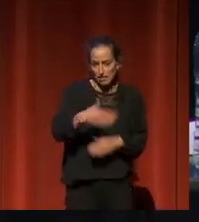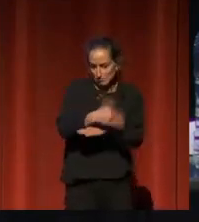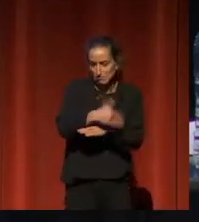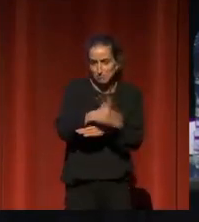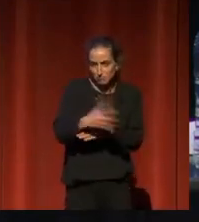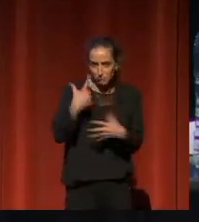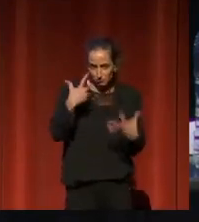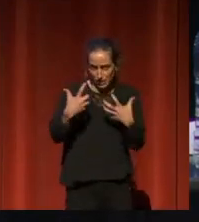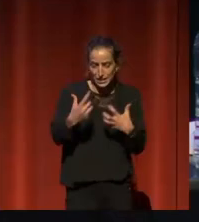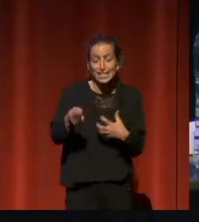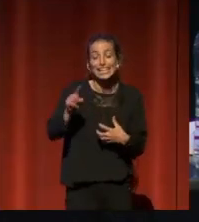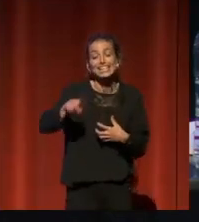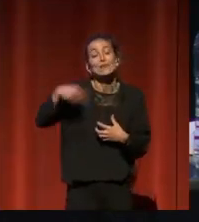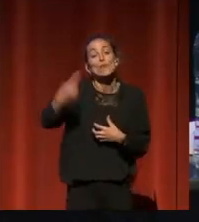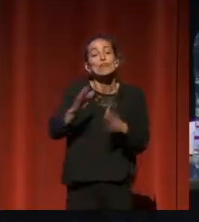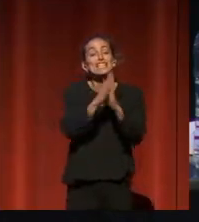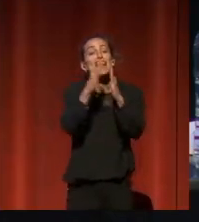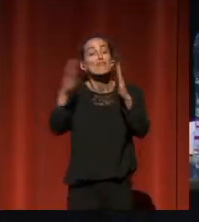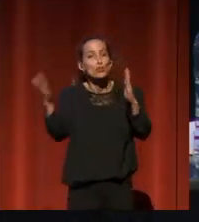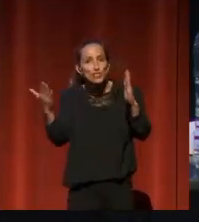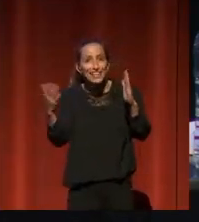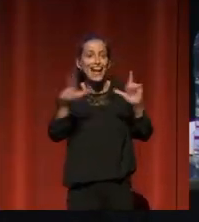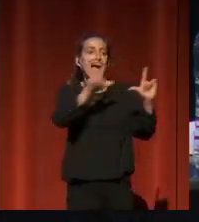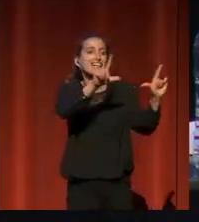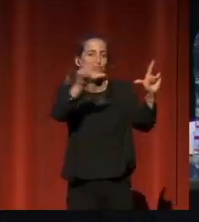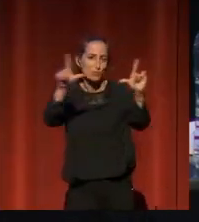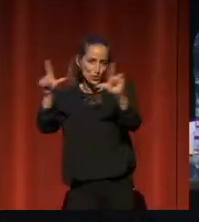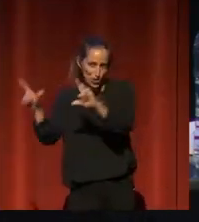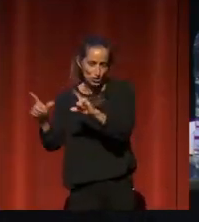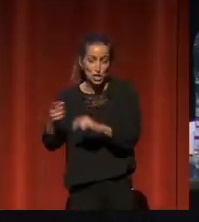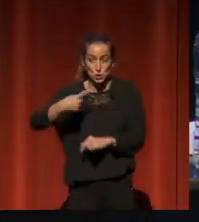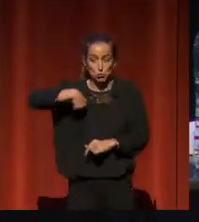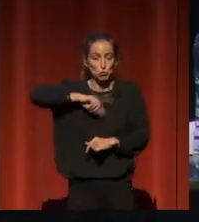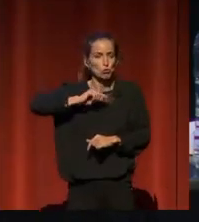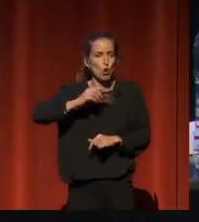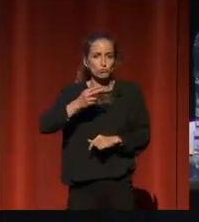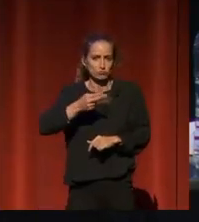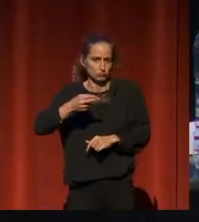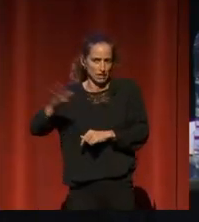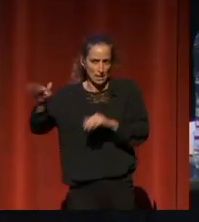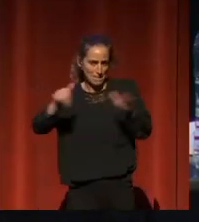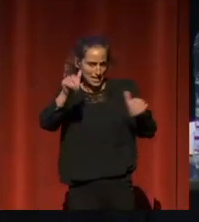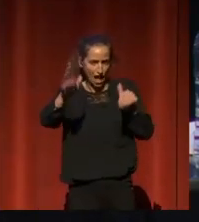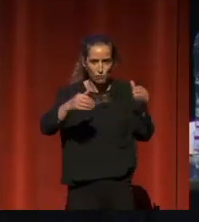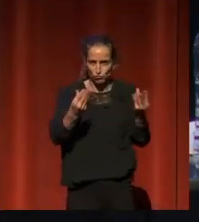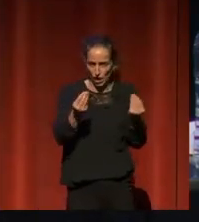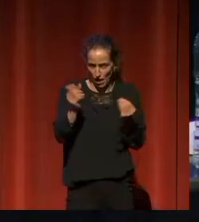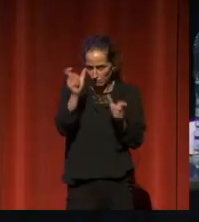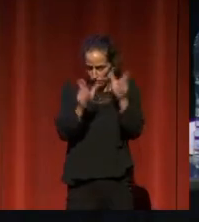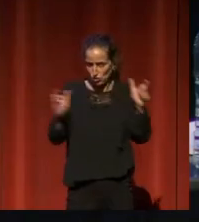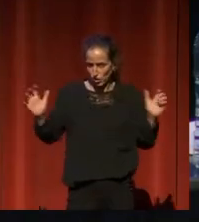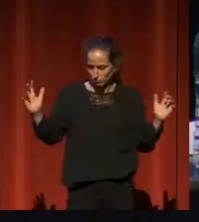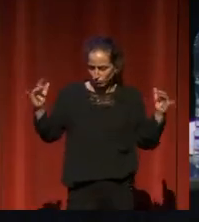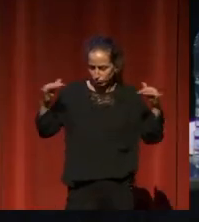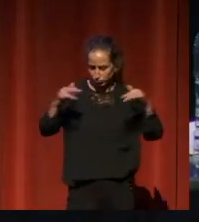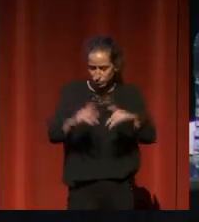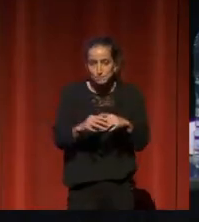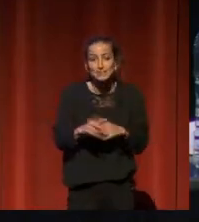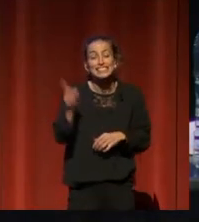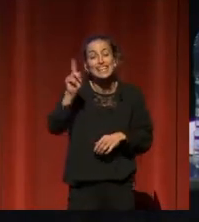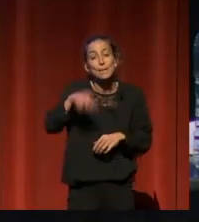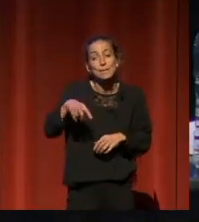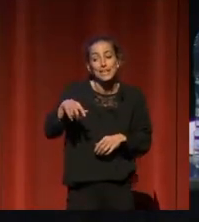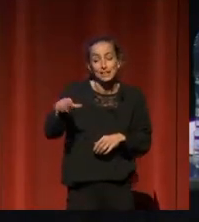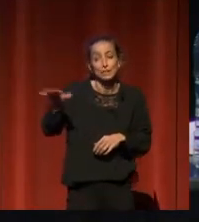y hemos invitado diferentes personas para ir a la exposición eh en ese caso hemos invitado también el